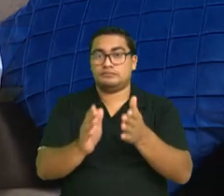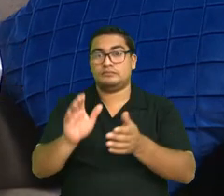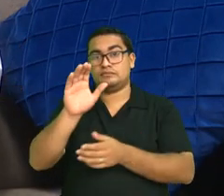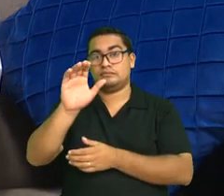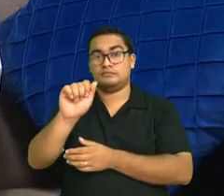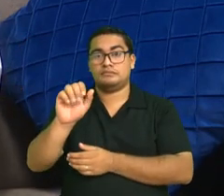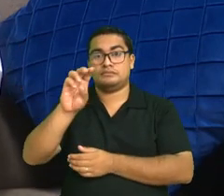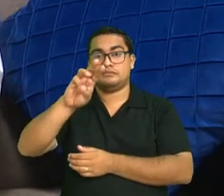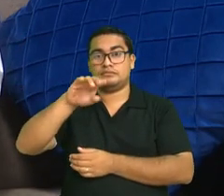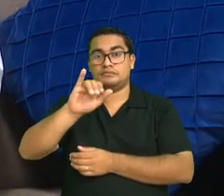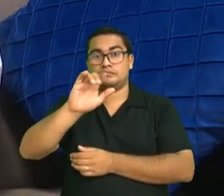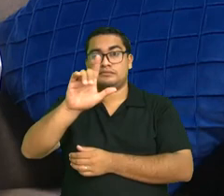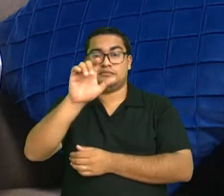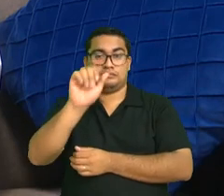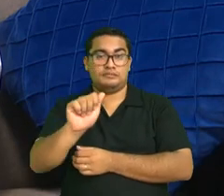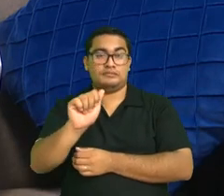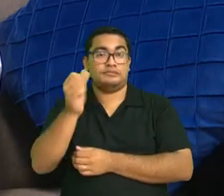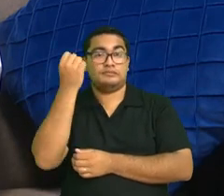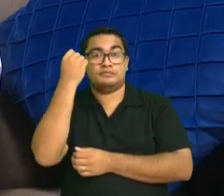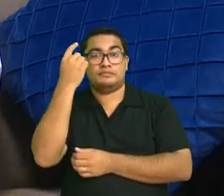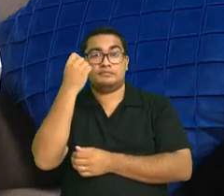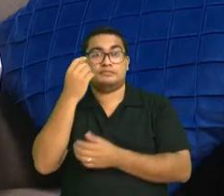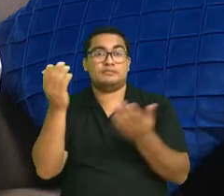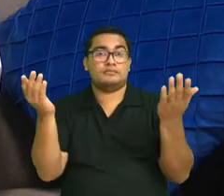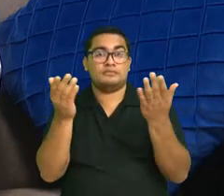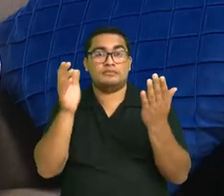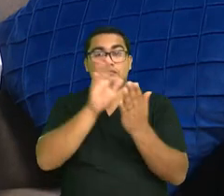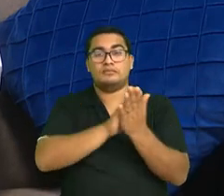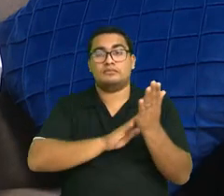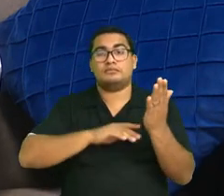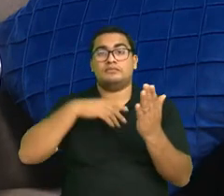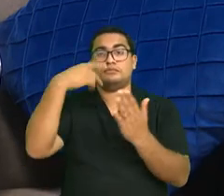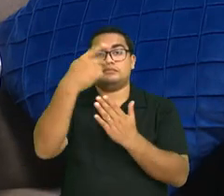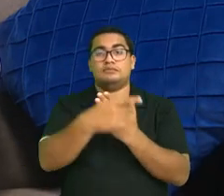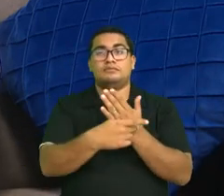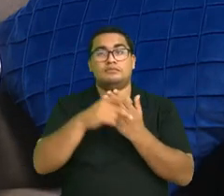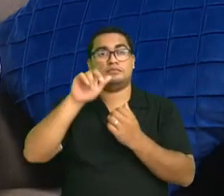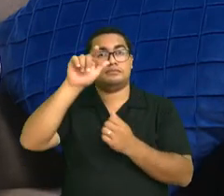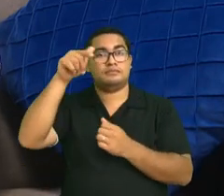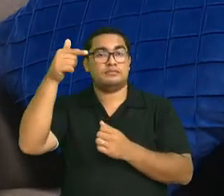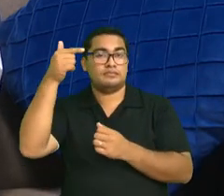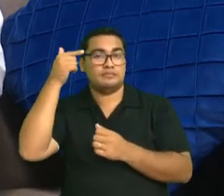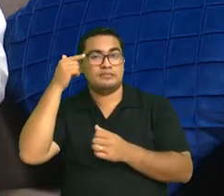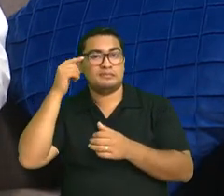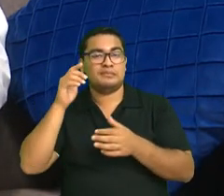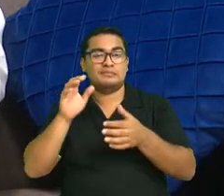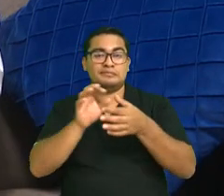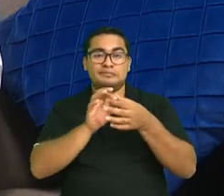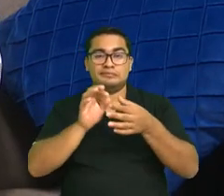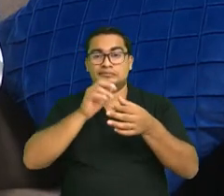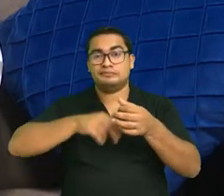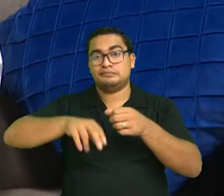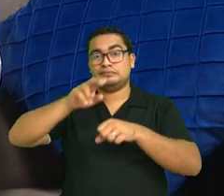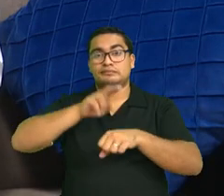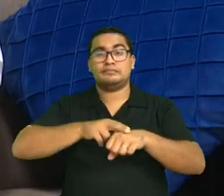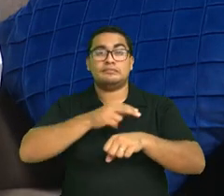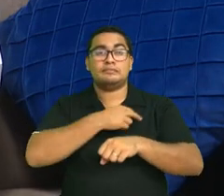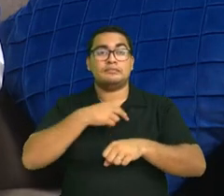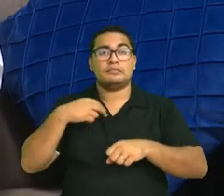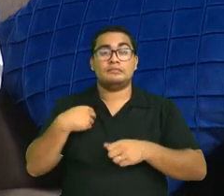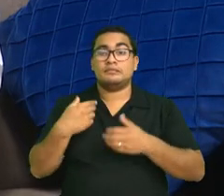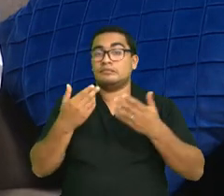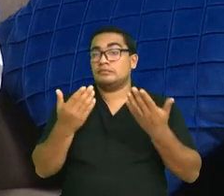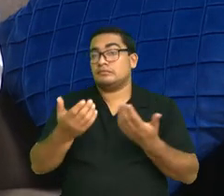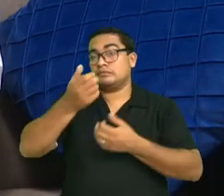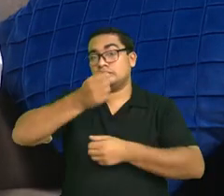algunos programas estratégicos del Gobierno de Reconciliación y Unidad Nacional que han sido ejecutados a partir de todo el quehacer legislativo. Dentro de esa